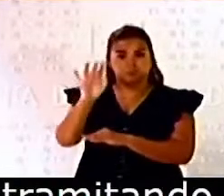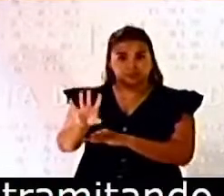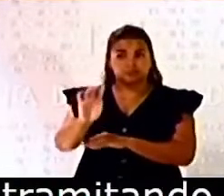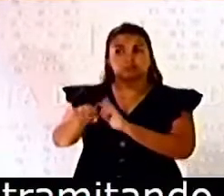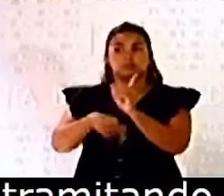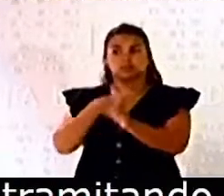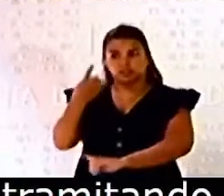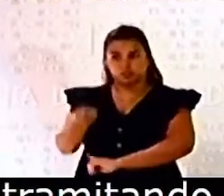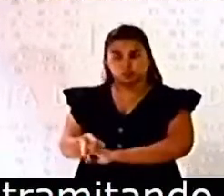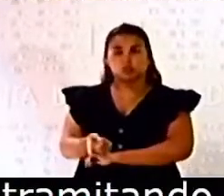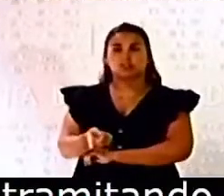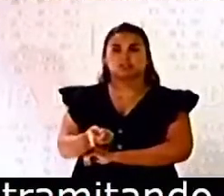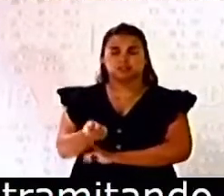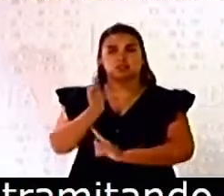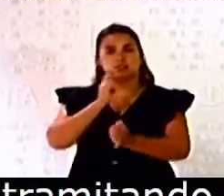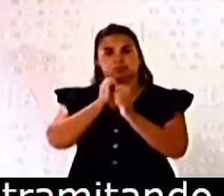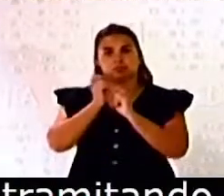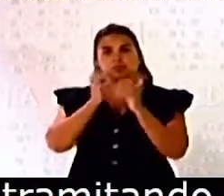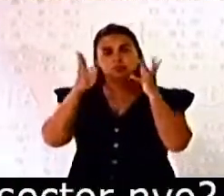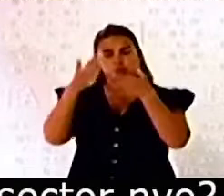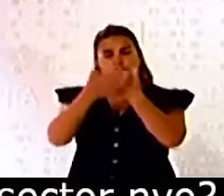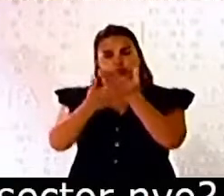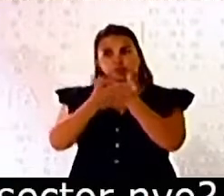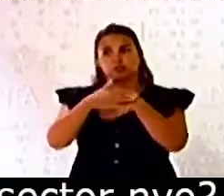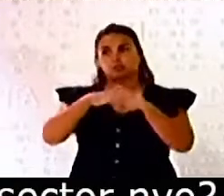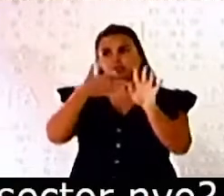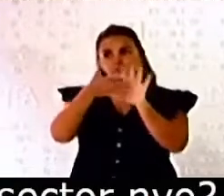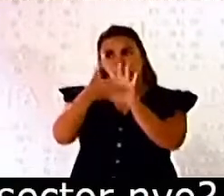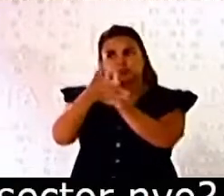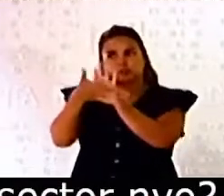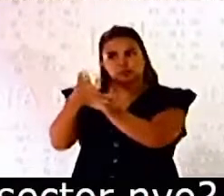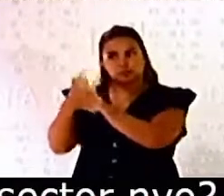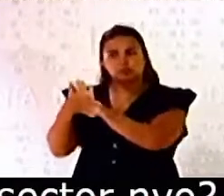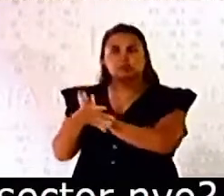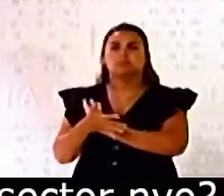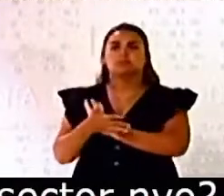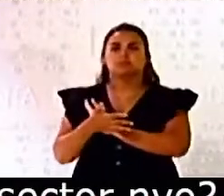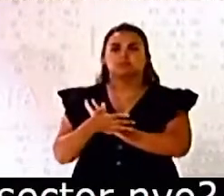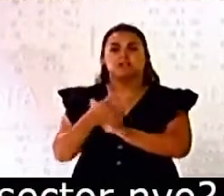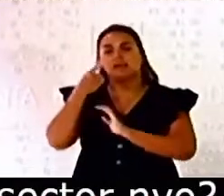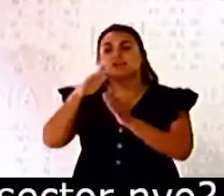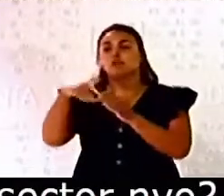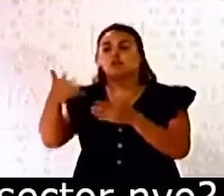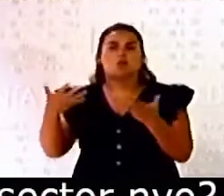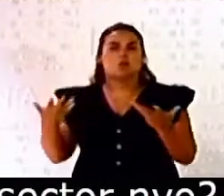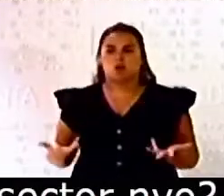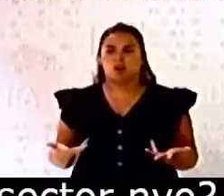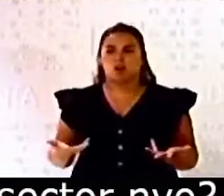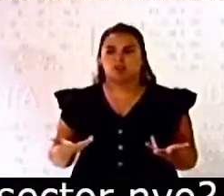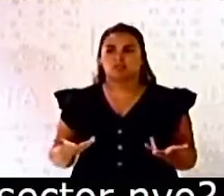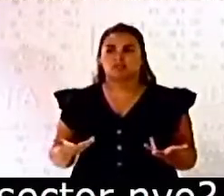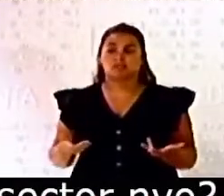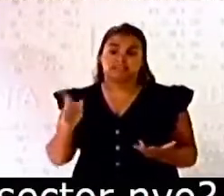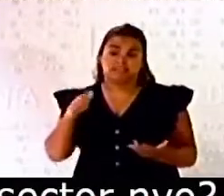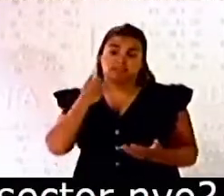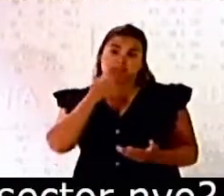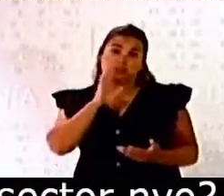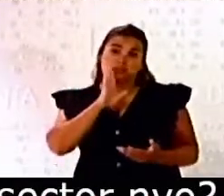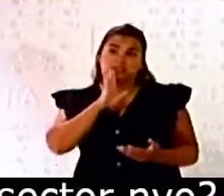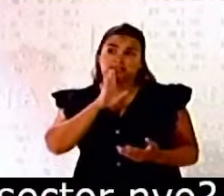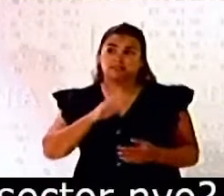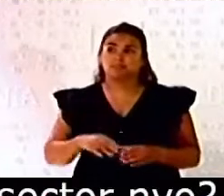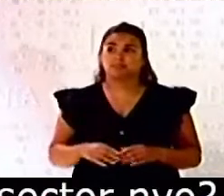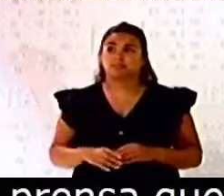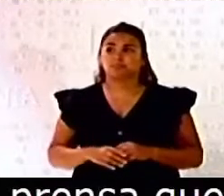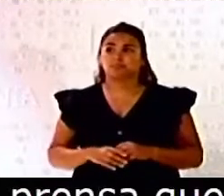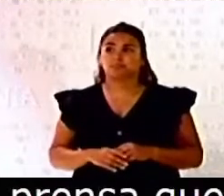de nota de prensa del Consejo de Gobierno con la especificidad, además, de los que quedan fuera, que le hice mención al principio de mi